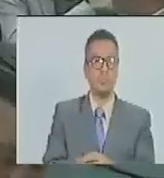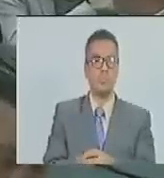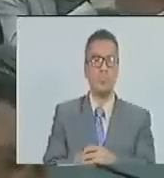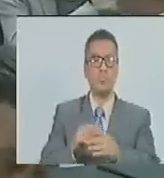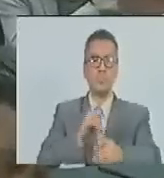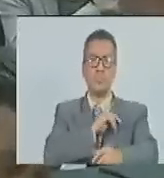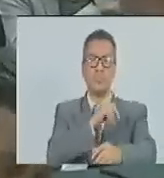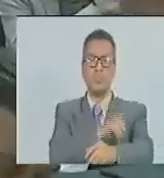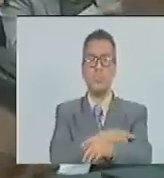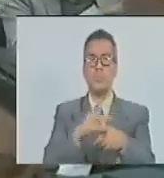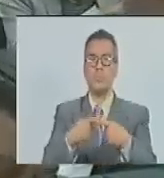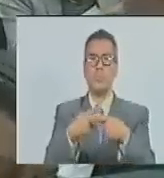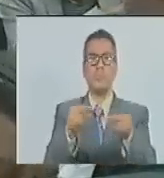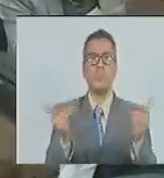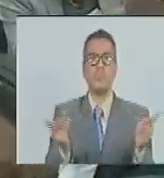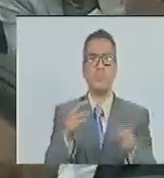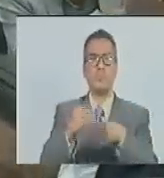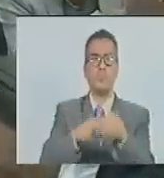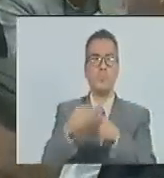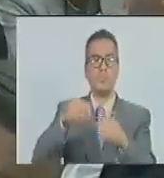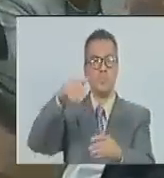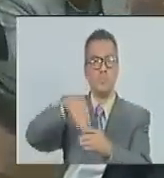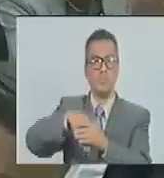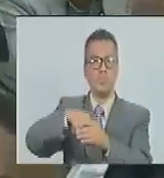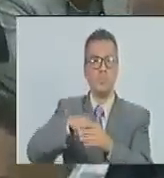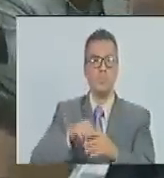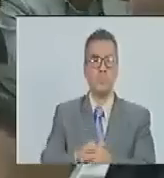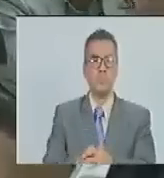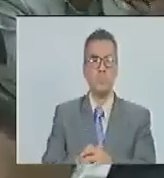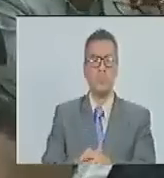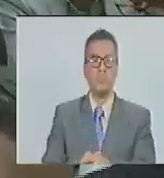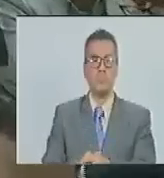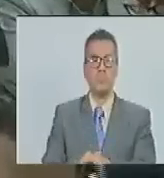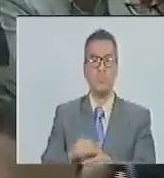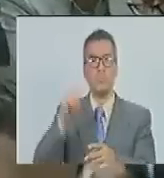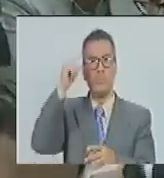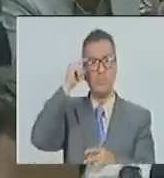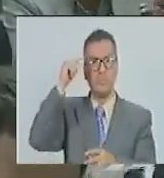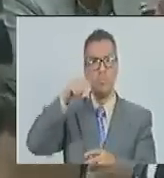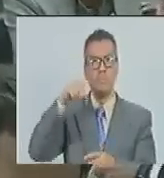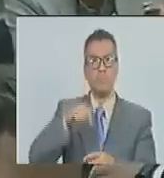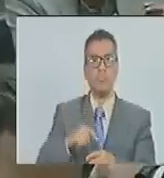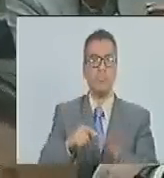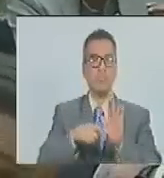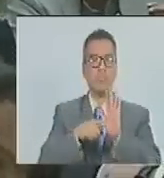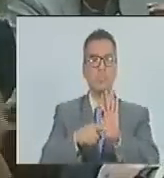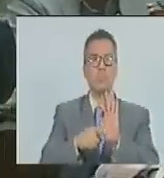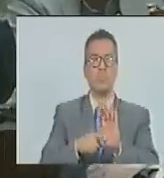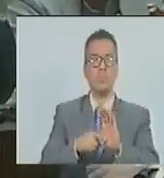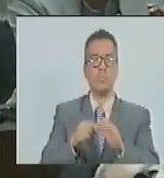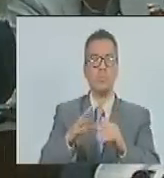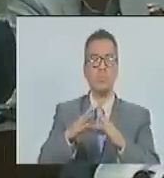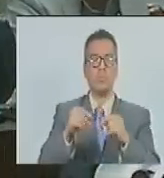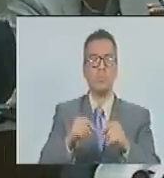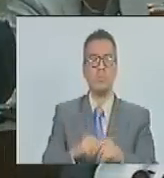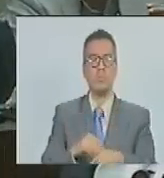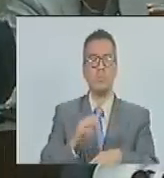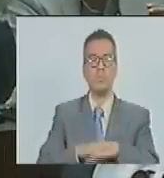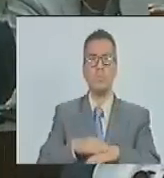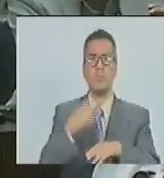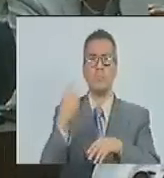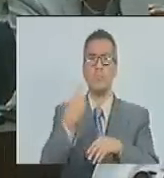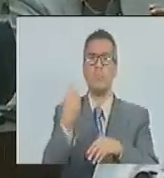poderes públicos a través del sufragio. Y hoy presenta o evidencia un